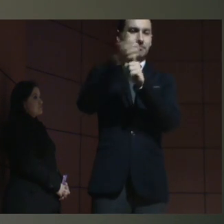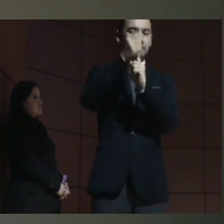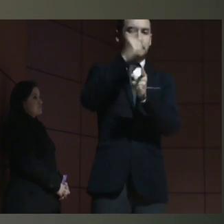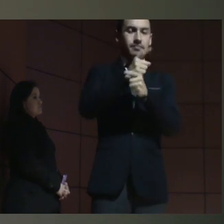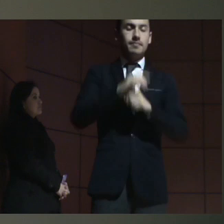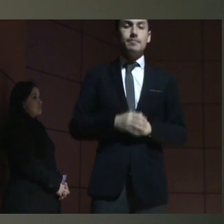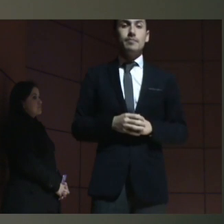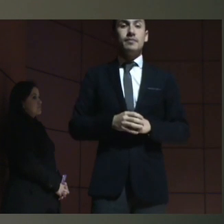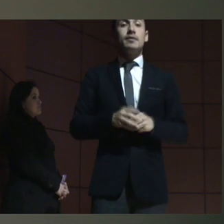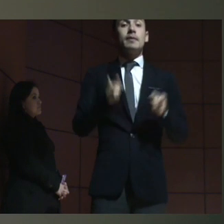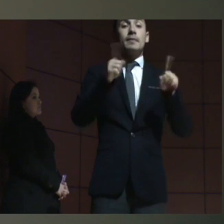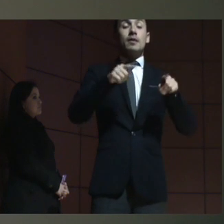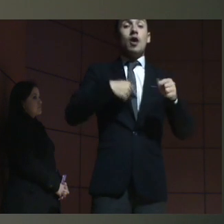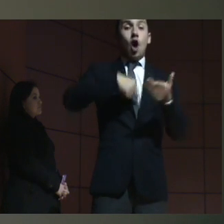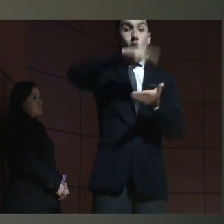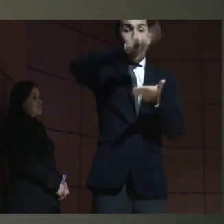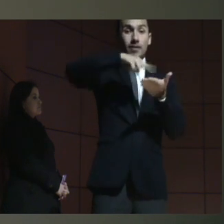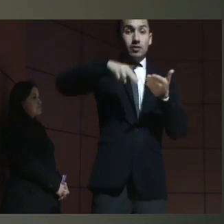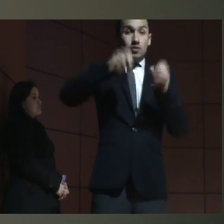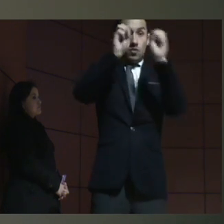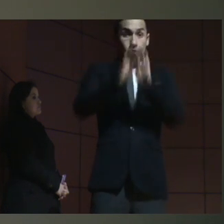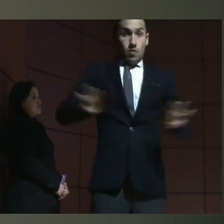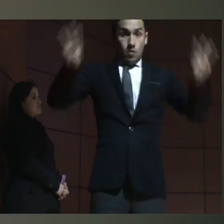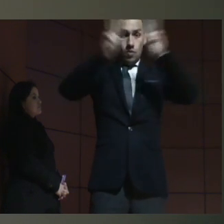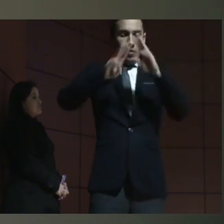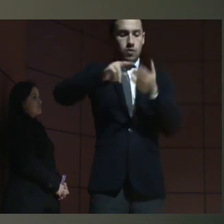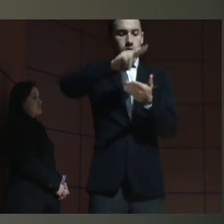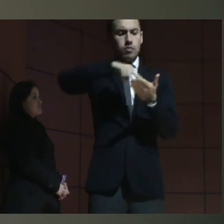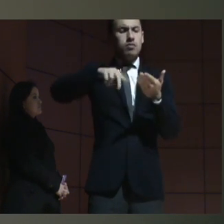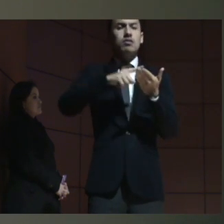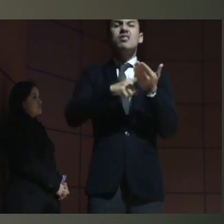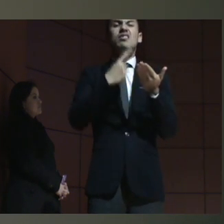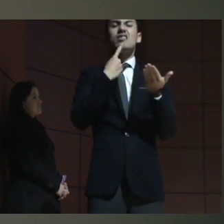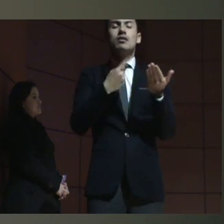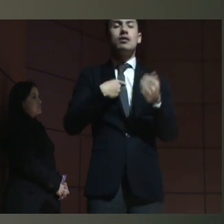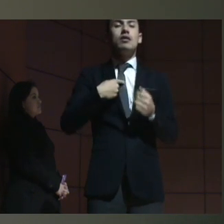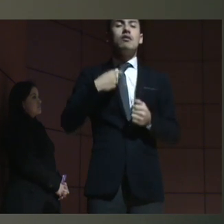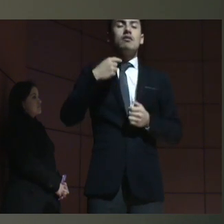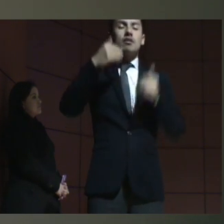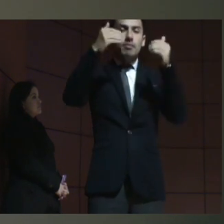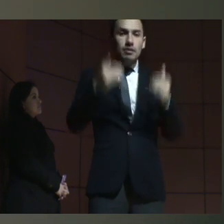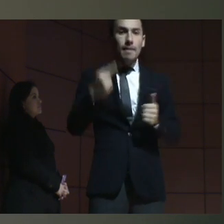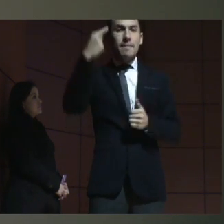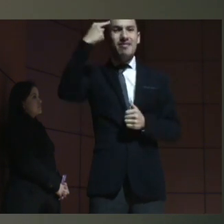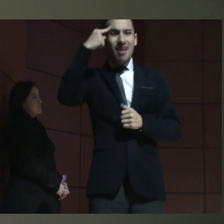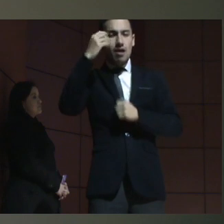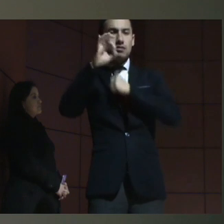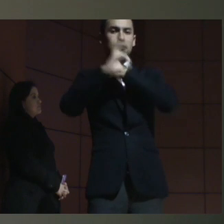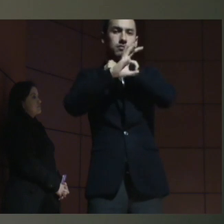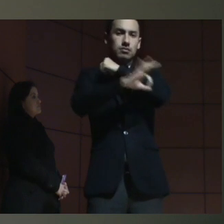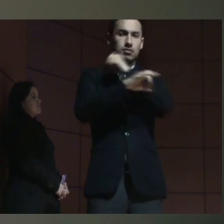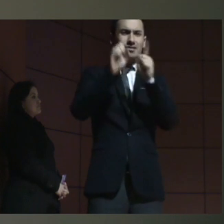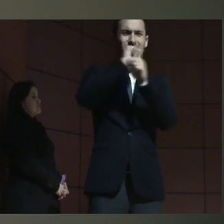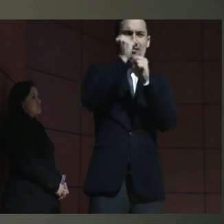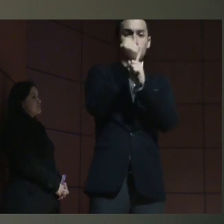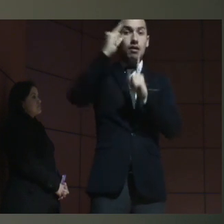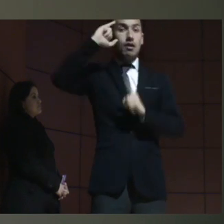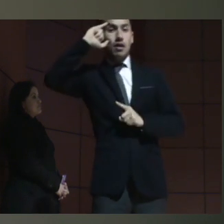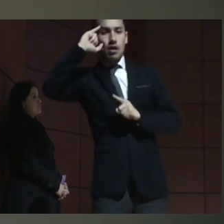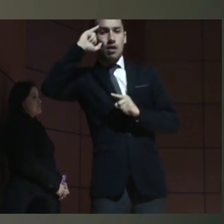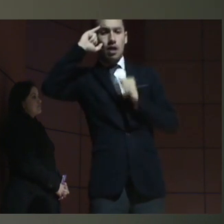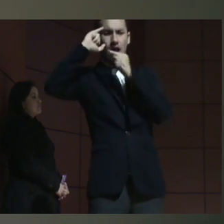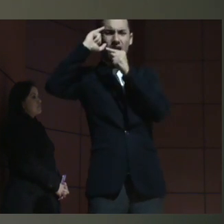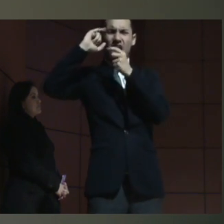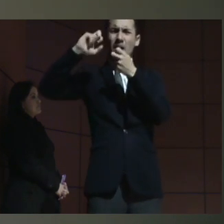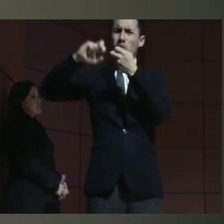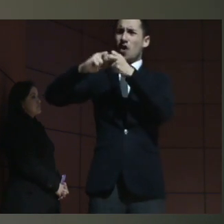convención de las naciones unidas definitivamente la discapacidad mental intelectual y psicosocial no se tiene que entender como un